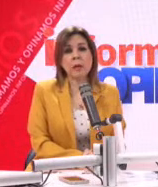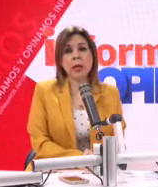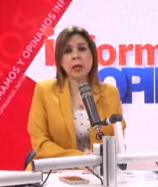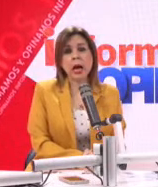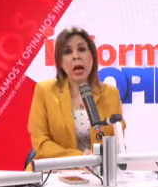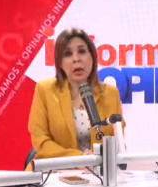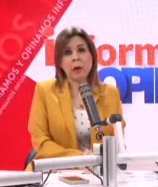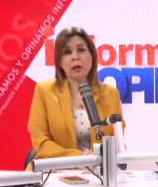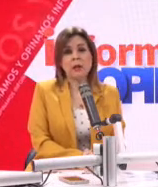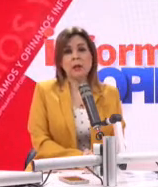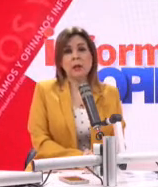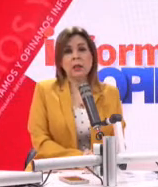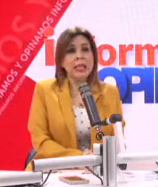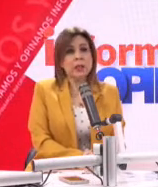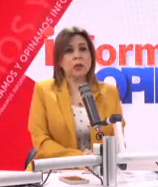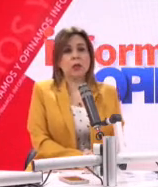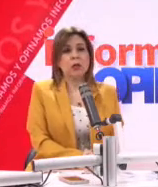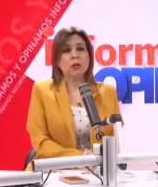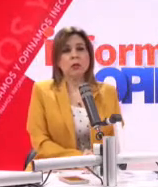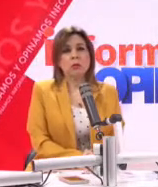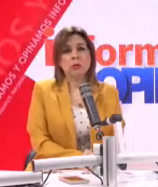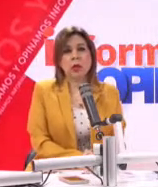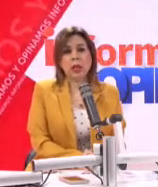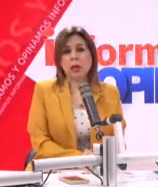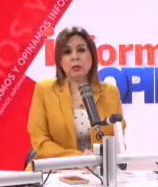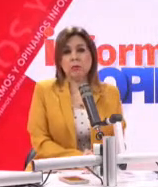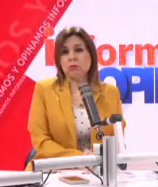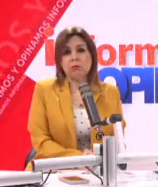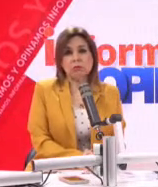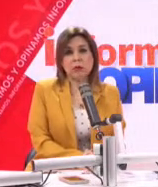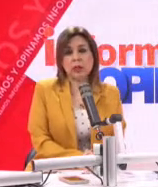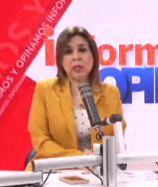Mari Carmen Alba. Listo.